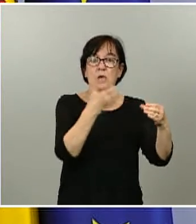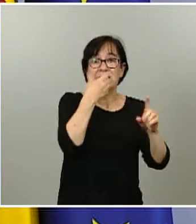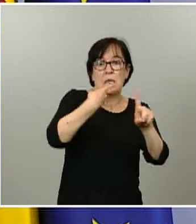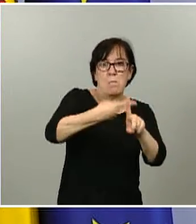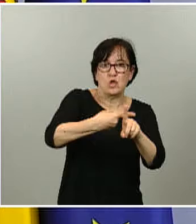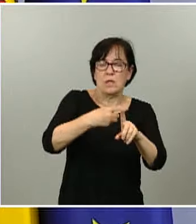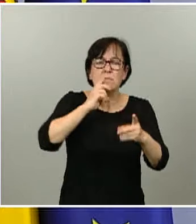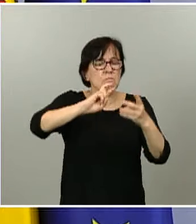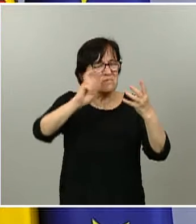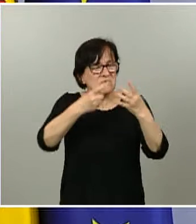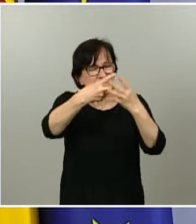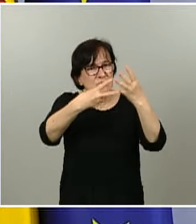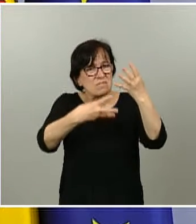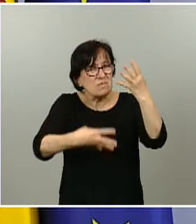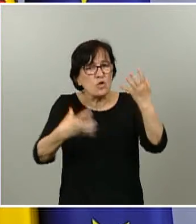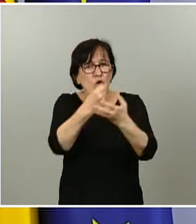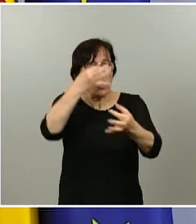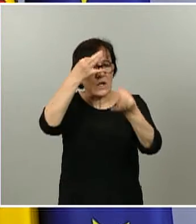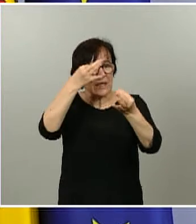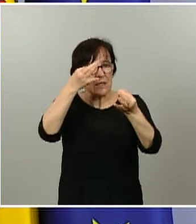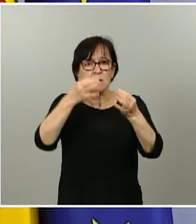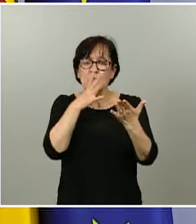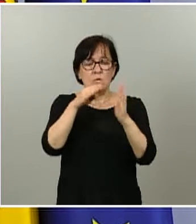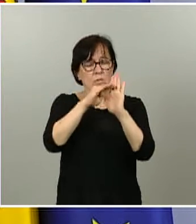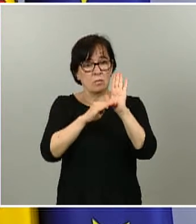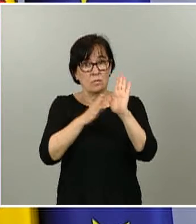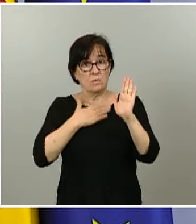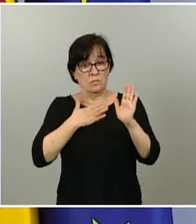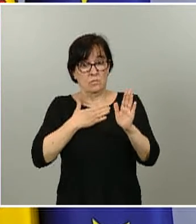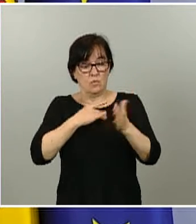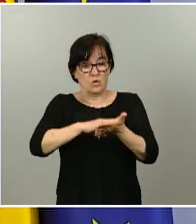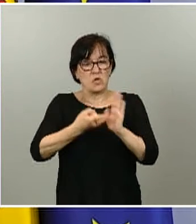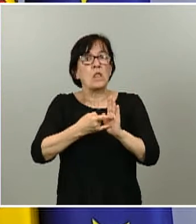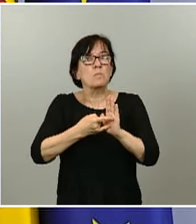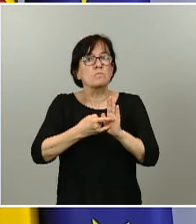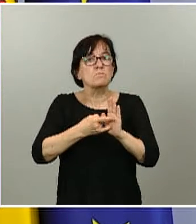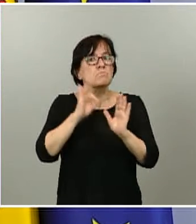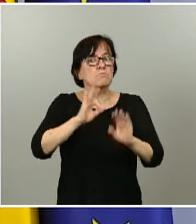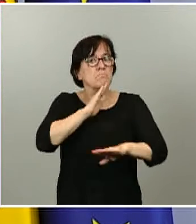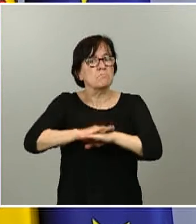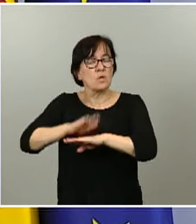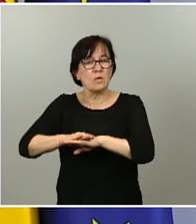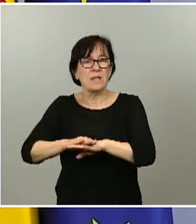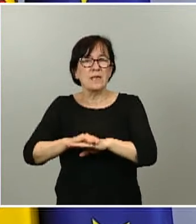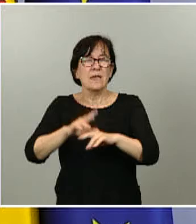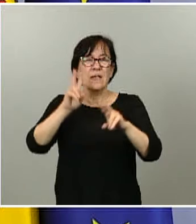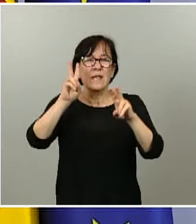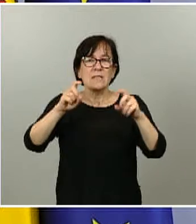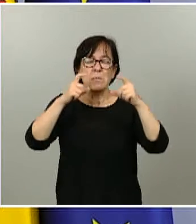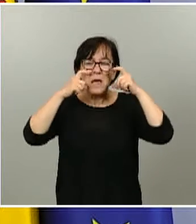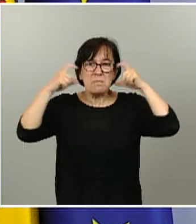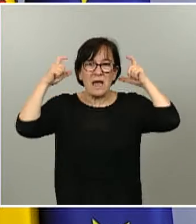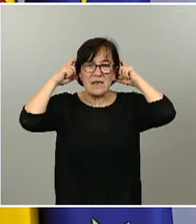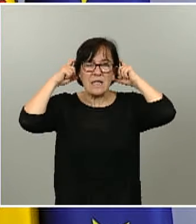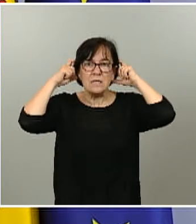estos requisitos a criterio de nuestros técnicos están cumplidos. Y respecto a las mascarillas que